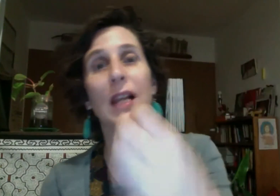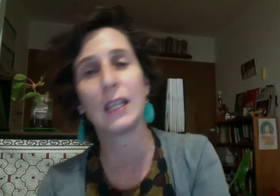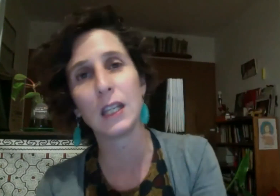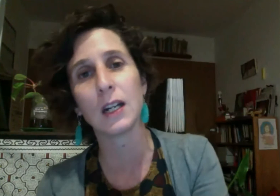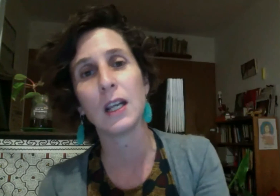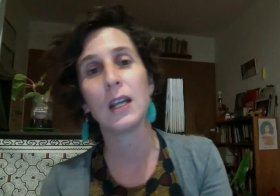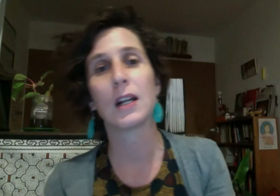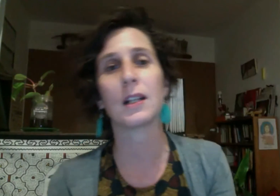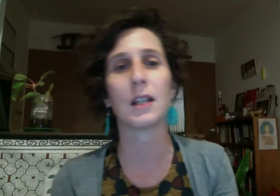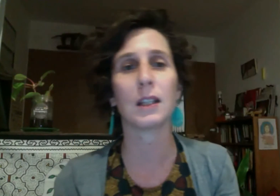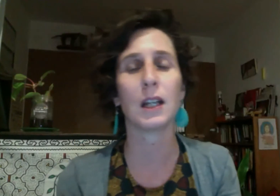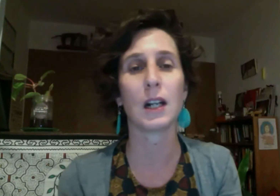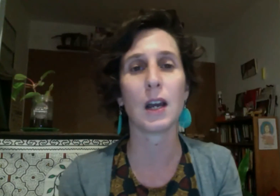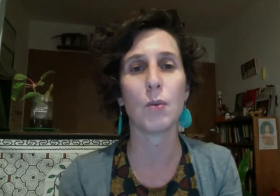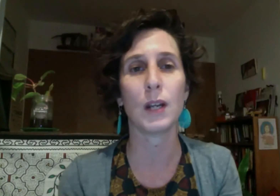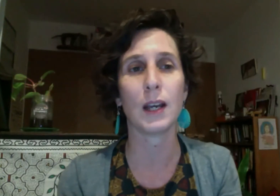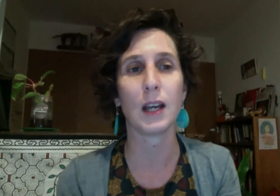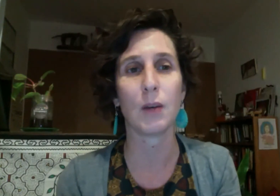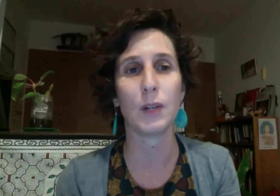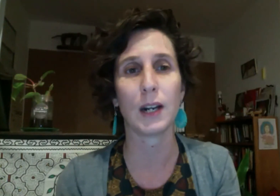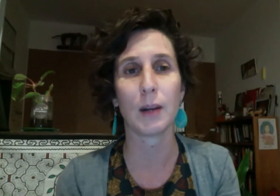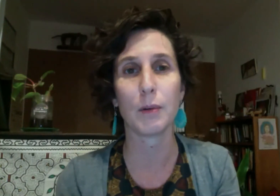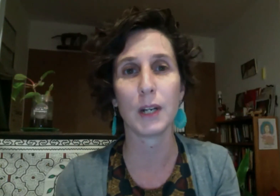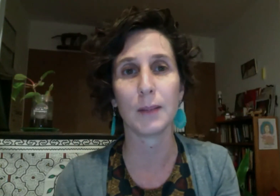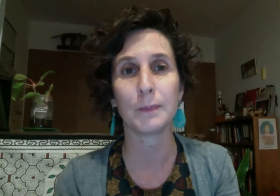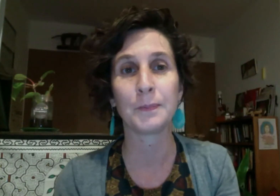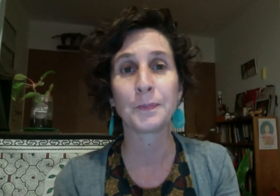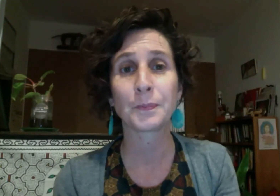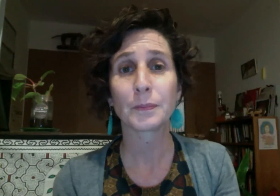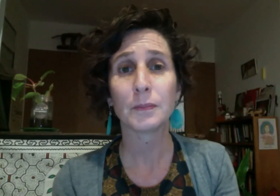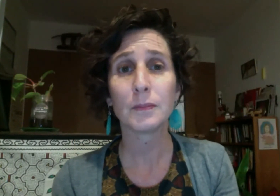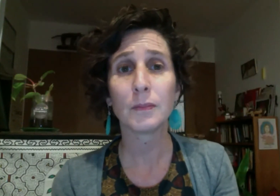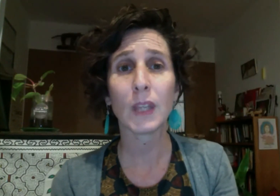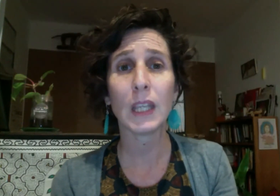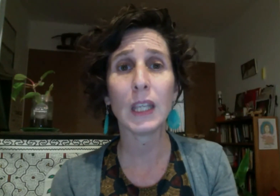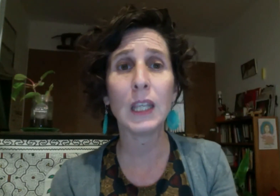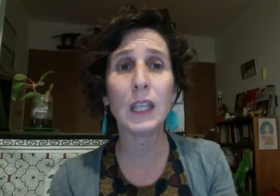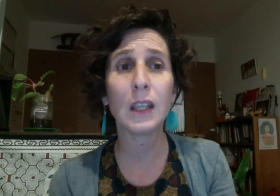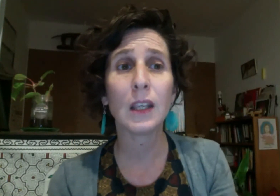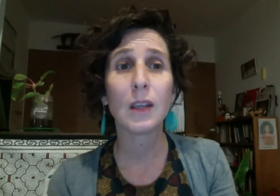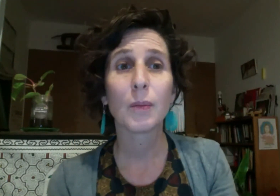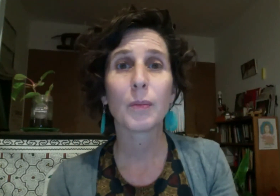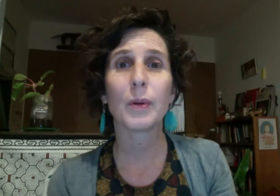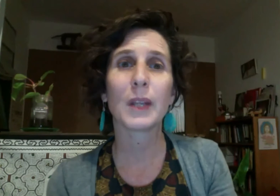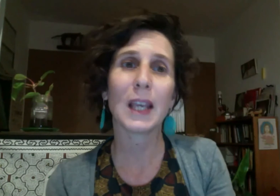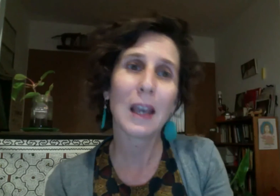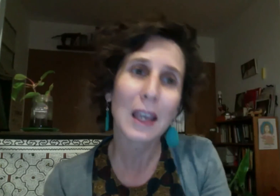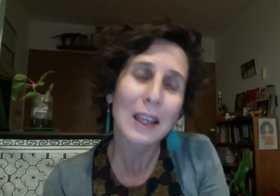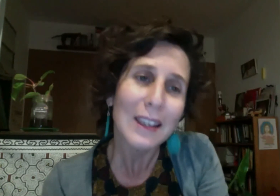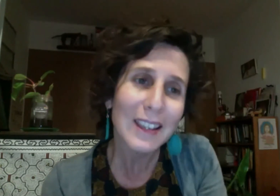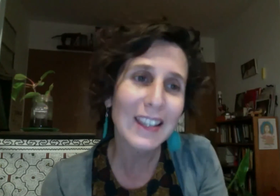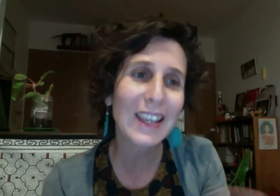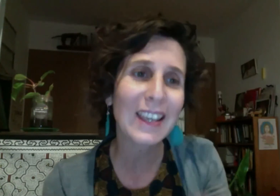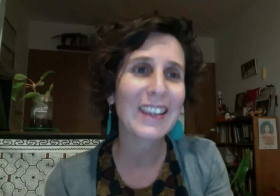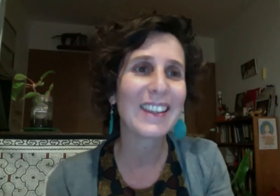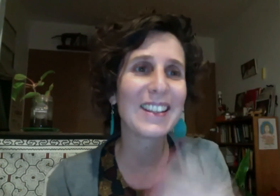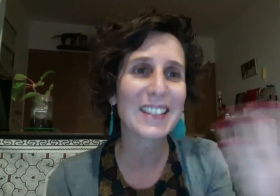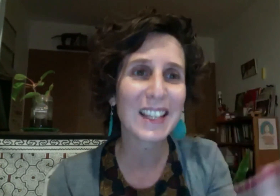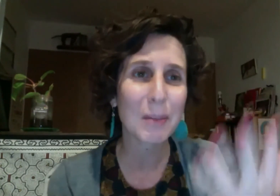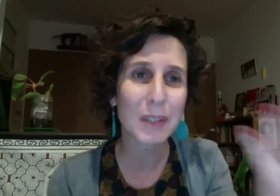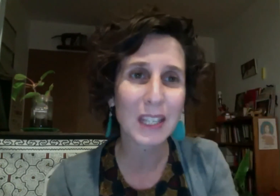o de elegir retratar a una Rabona. Y porque